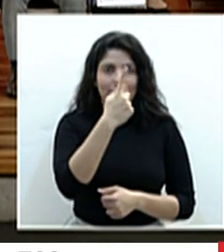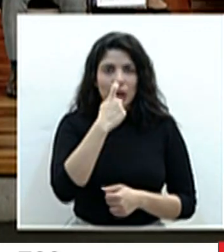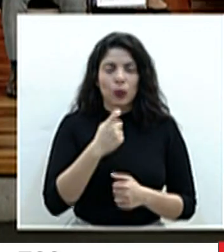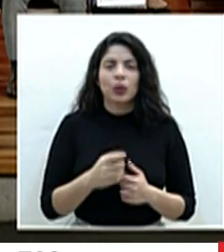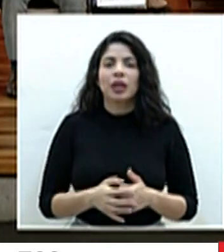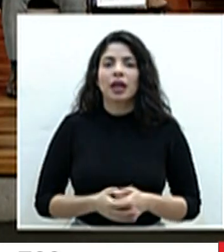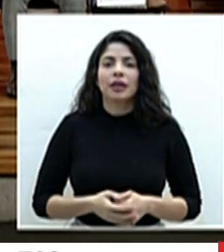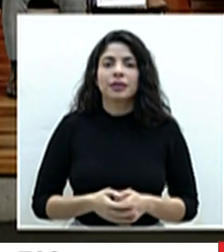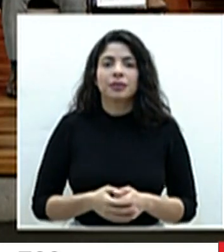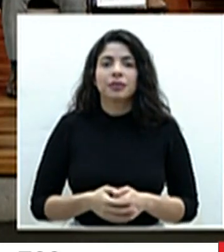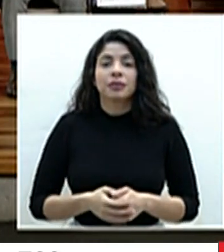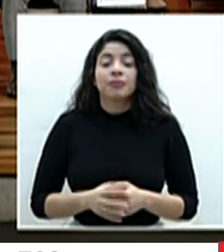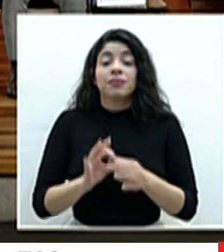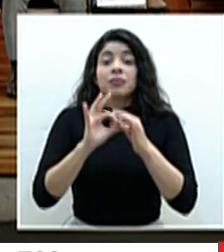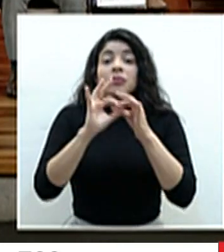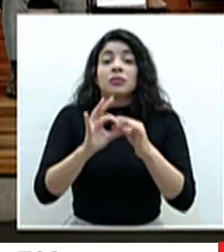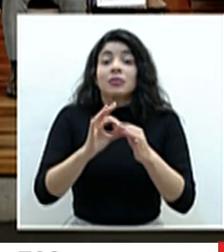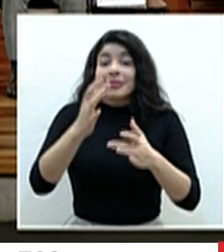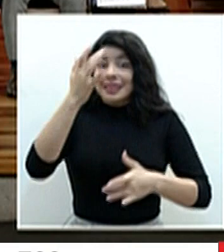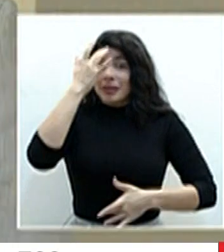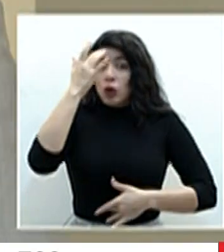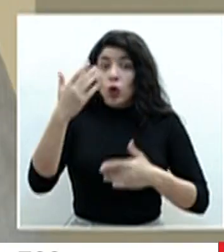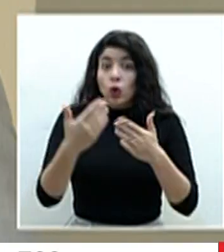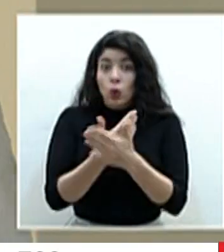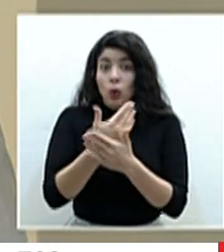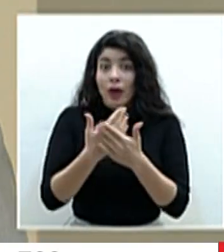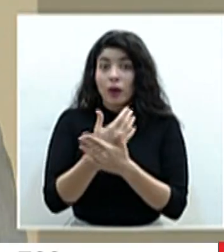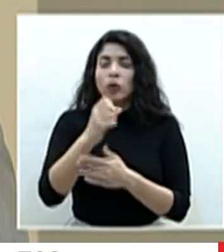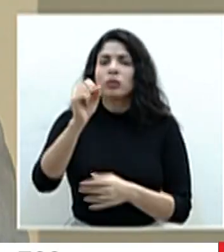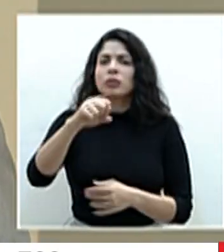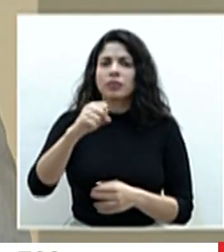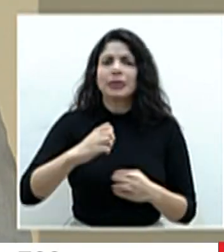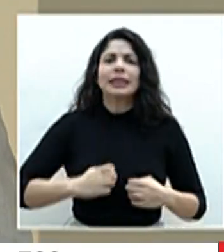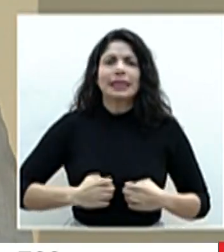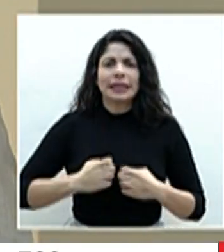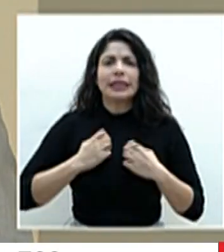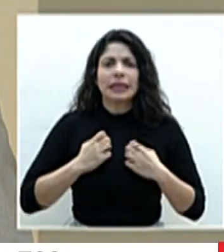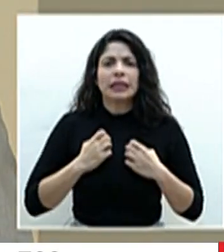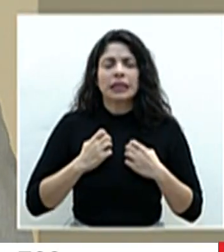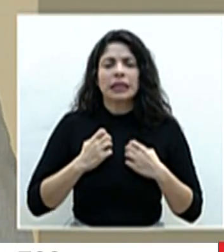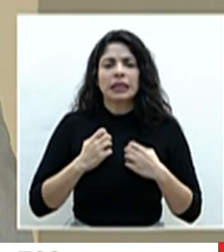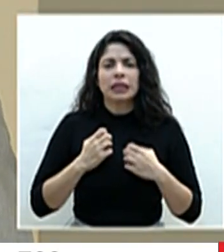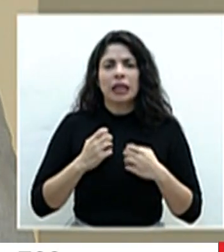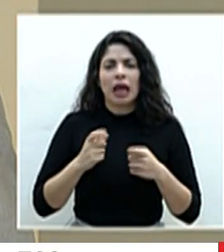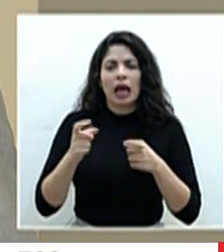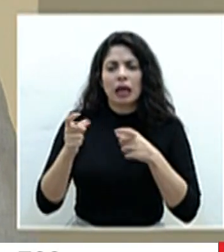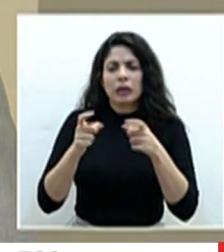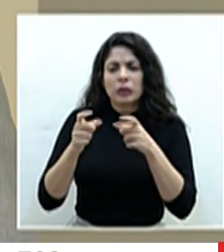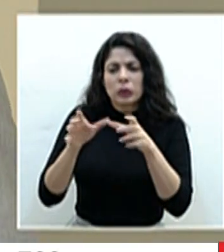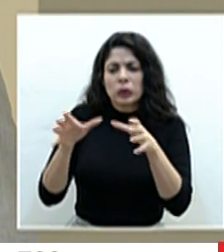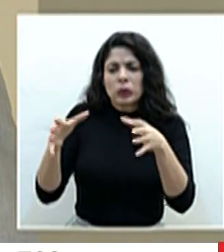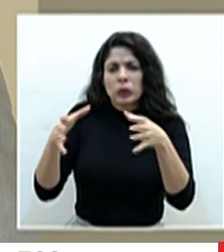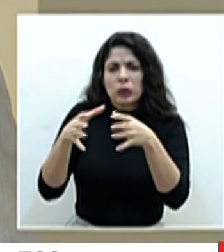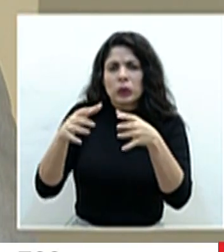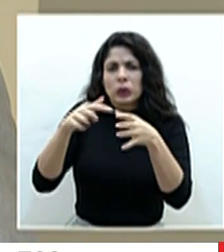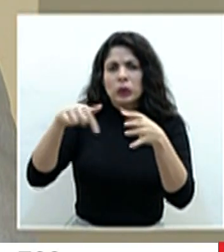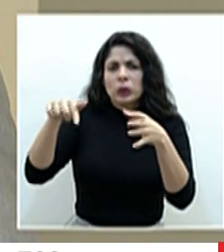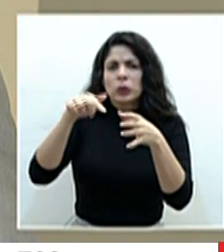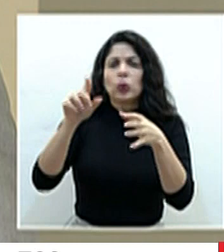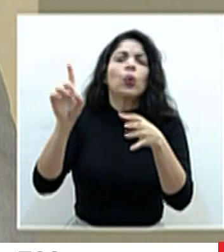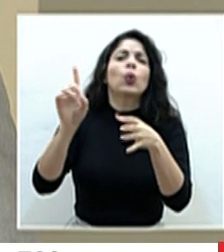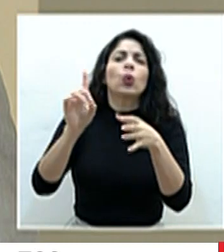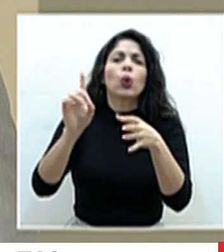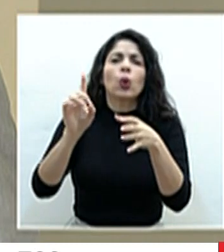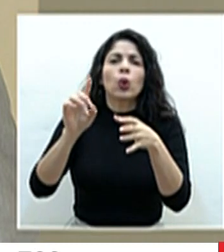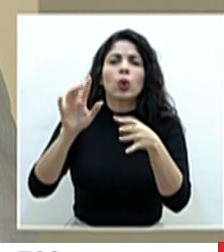pregunta. Con respecto a los casos nuevos, sí existe un contingente que se está alocando justamente en